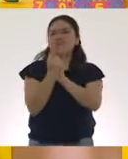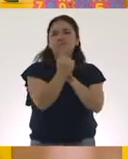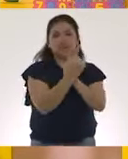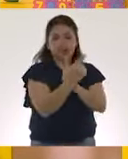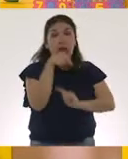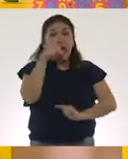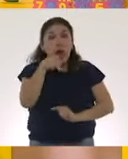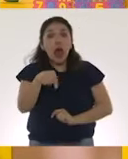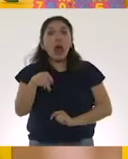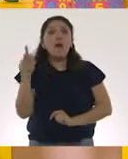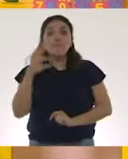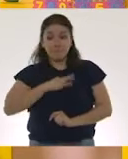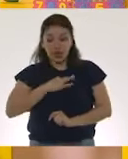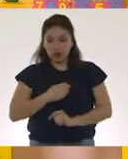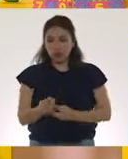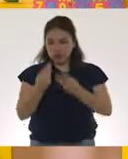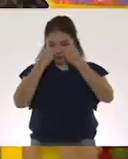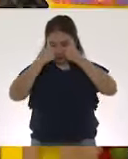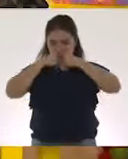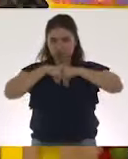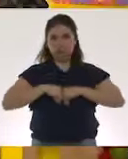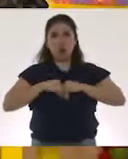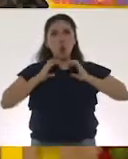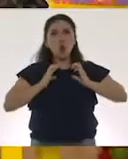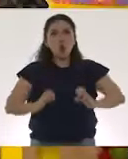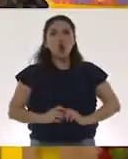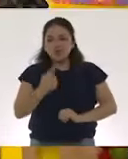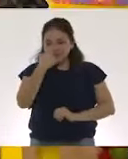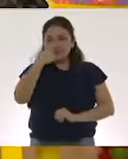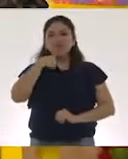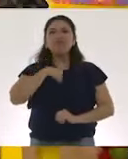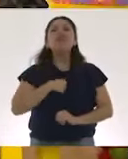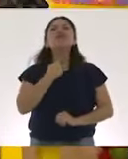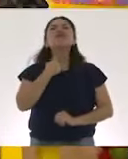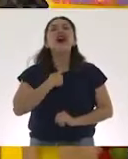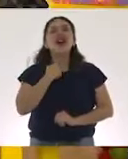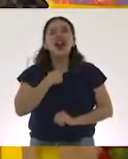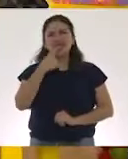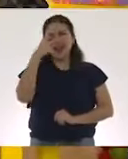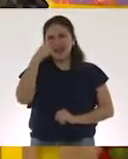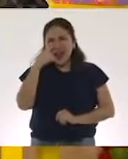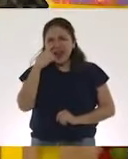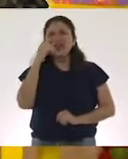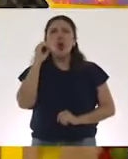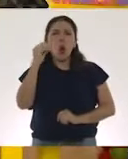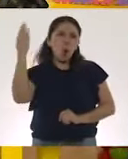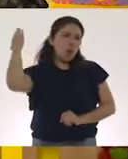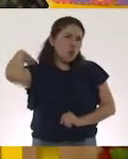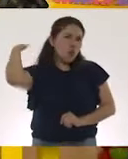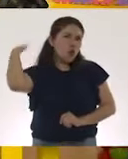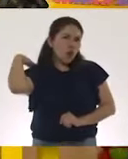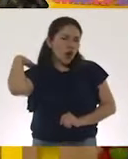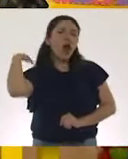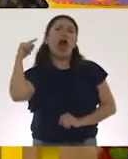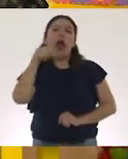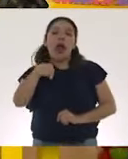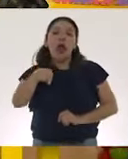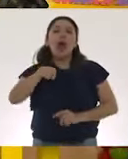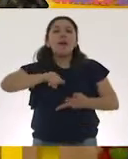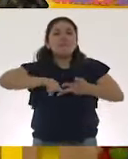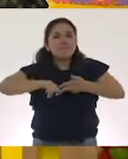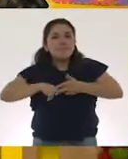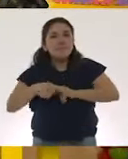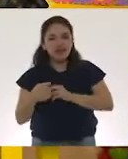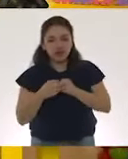Es así como el virus entra en nuestro sistema respiratorio, nuestra garganta, nuestra nariz o nuestros pulmones y entonces se empieza